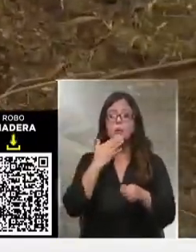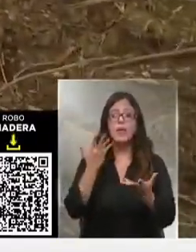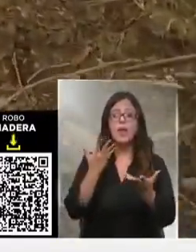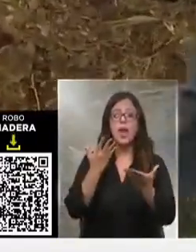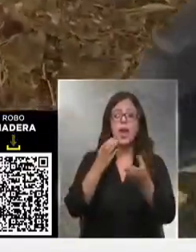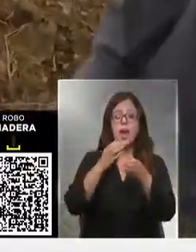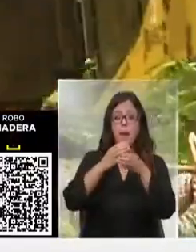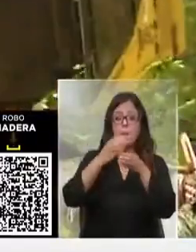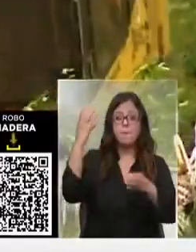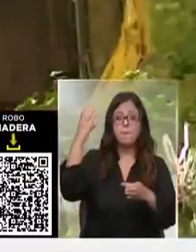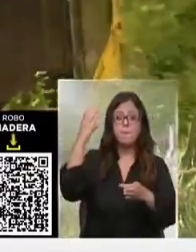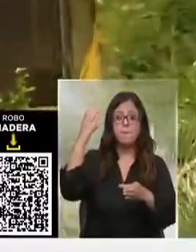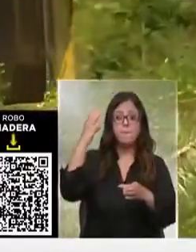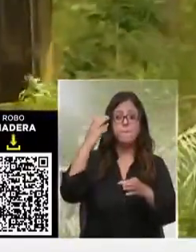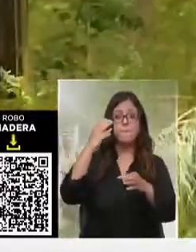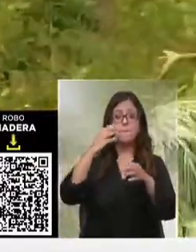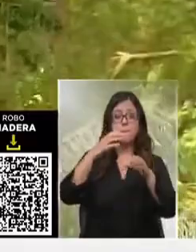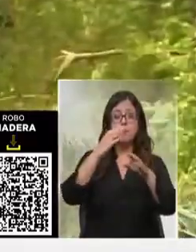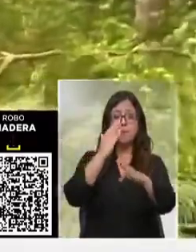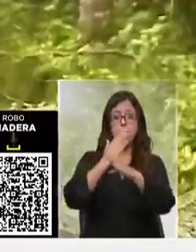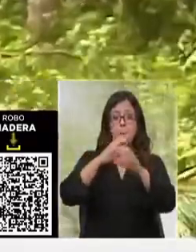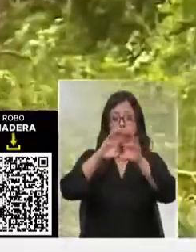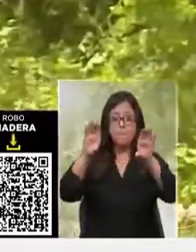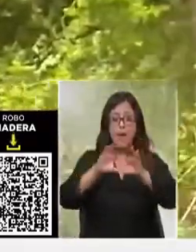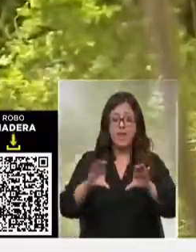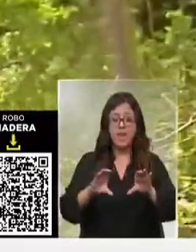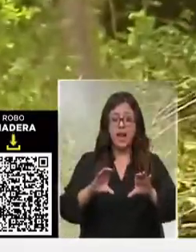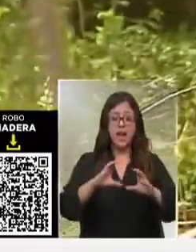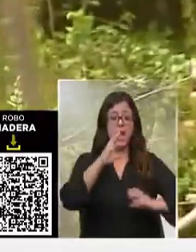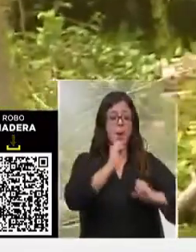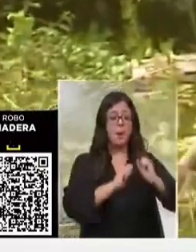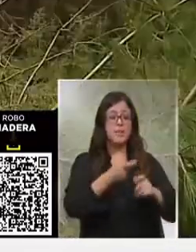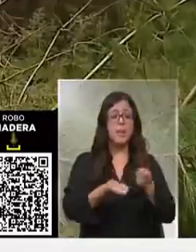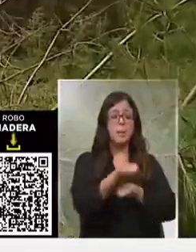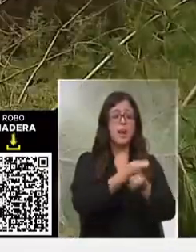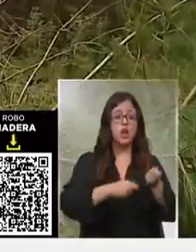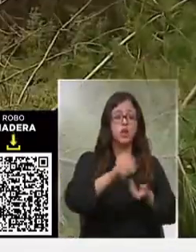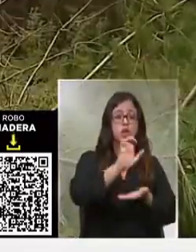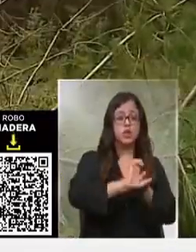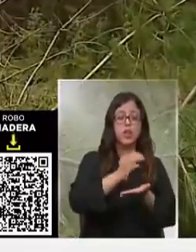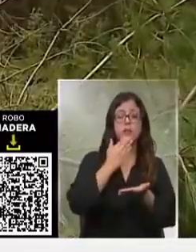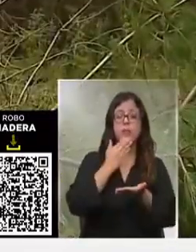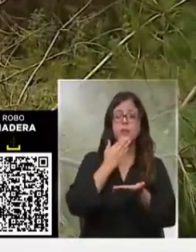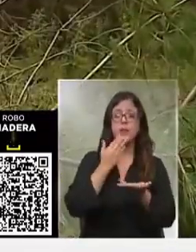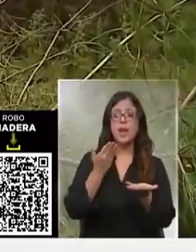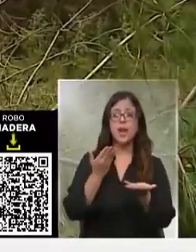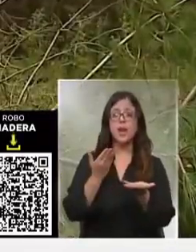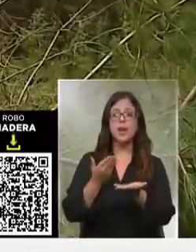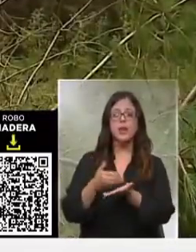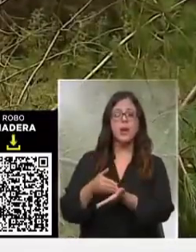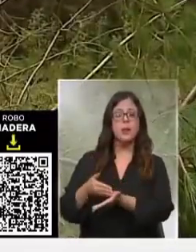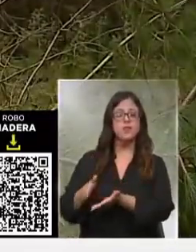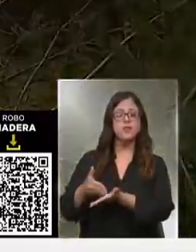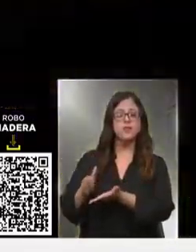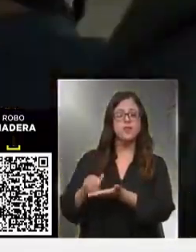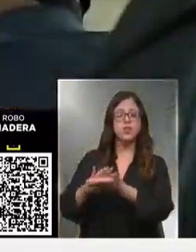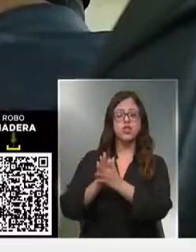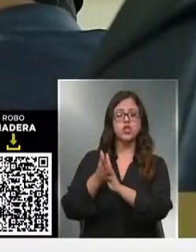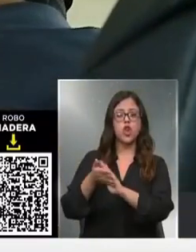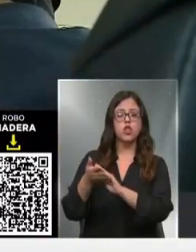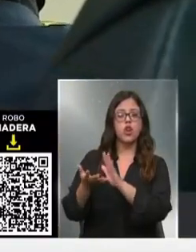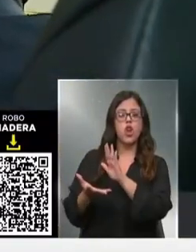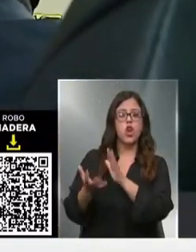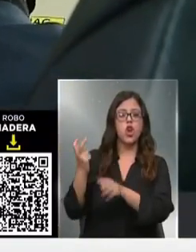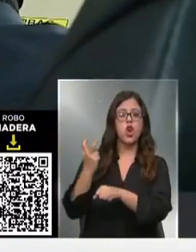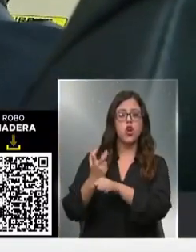Una empresa usada para hacer negocios con el Estado y también para blanquear las millonarias extracciones.